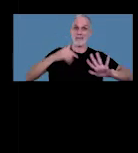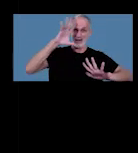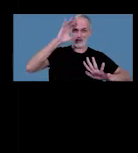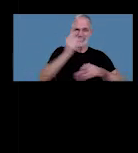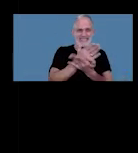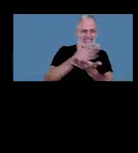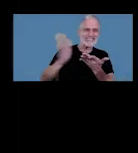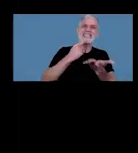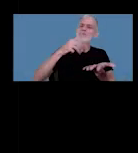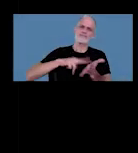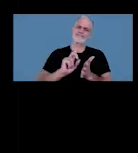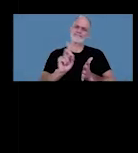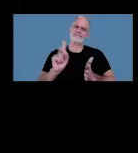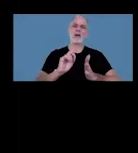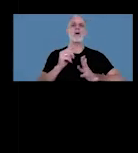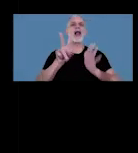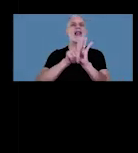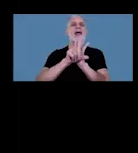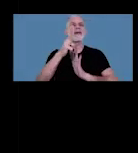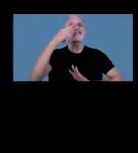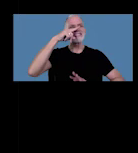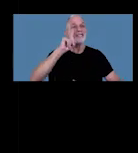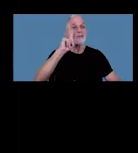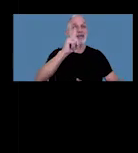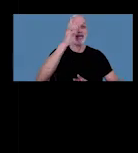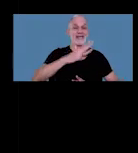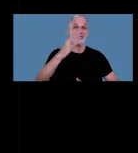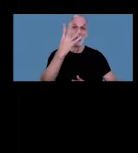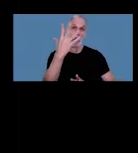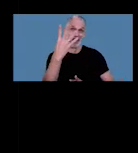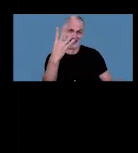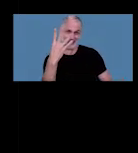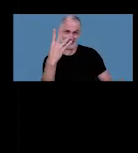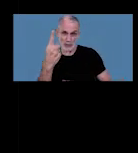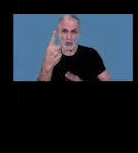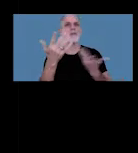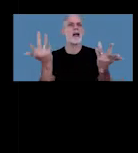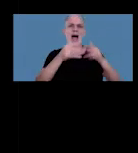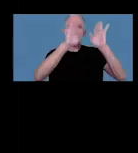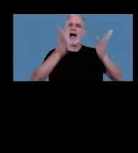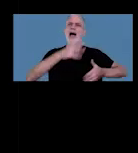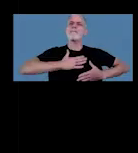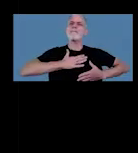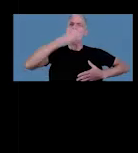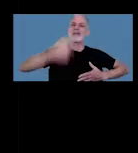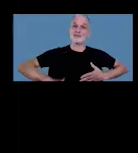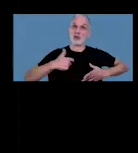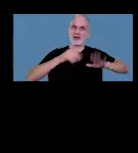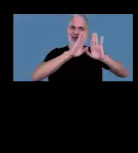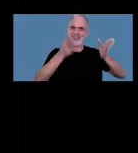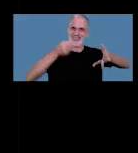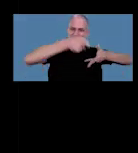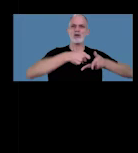del gravamen, ¿sí?, por la 27.541. Pero acá el fiduciario va a tener que